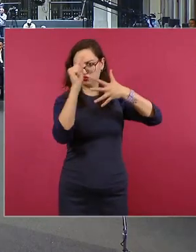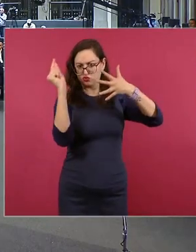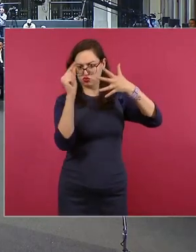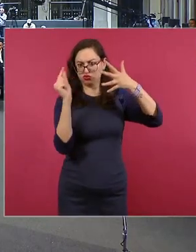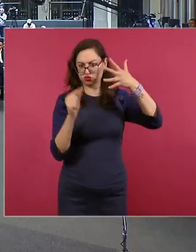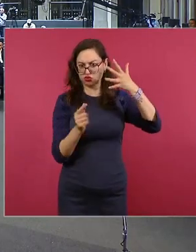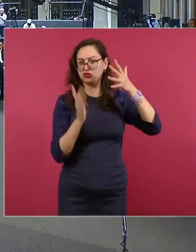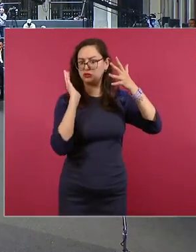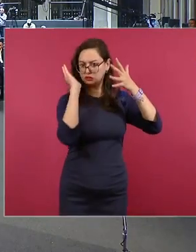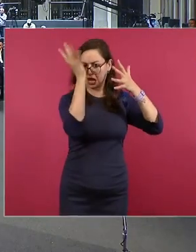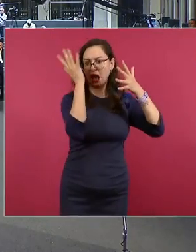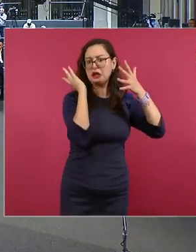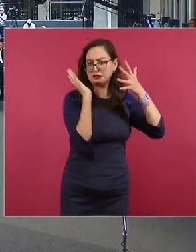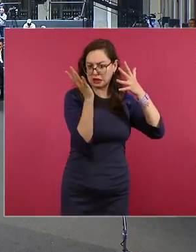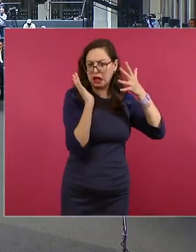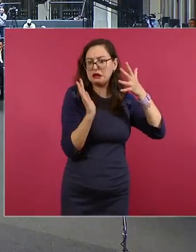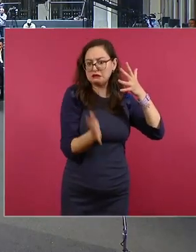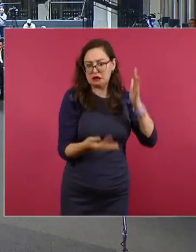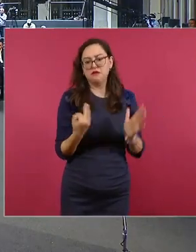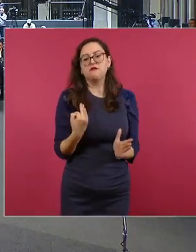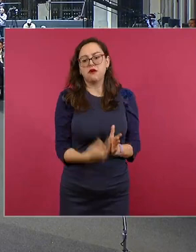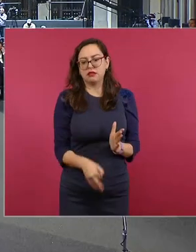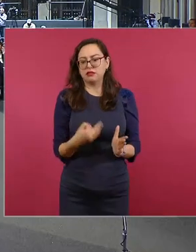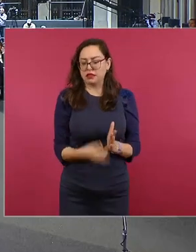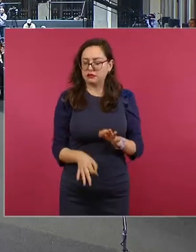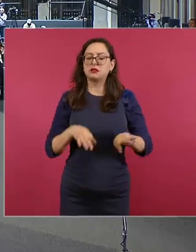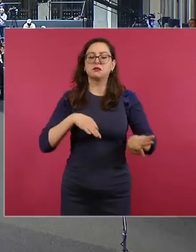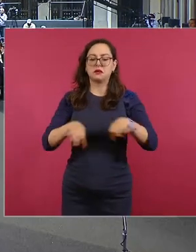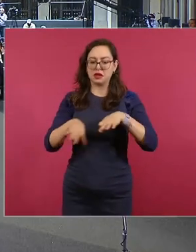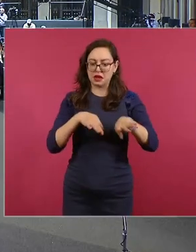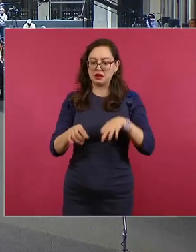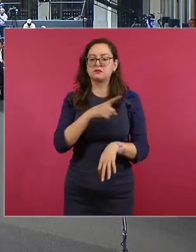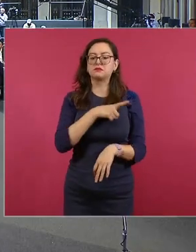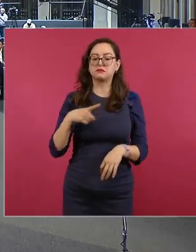y se está trabajando y vamos a seguirlo haciendo.